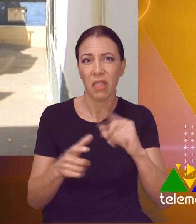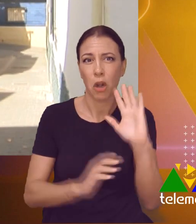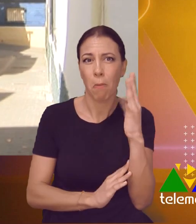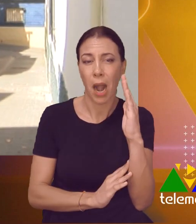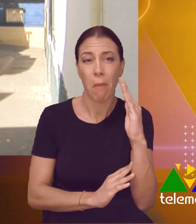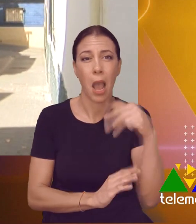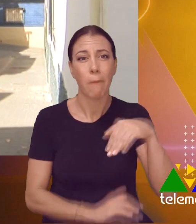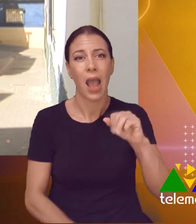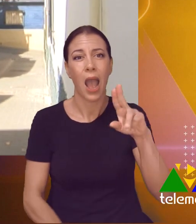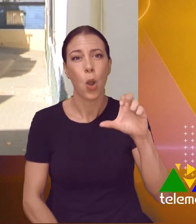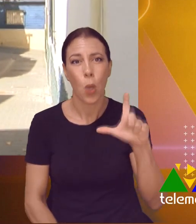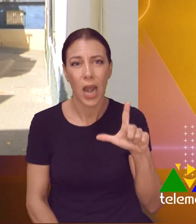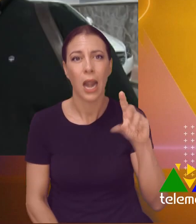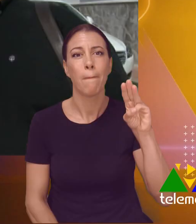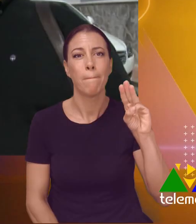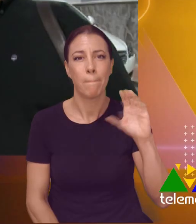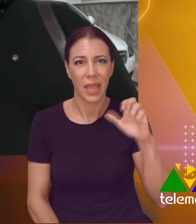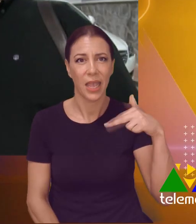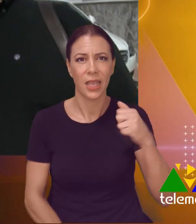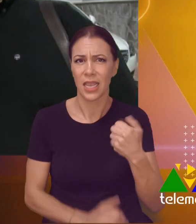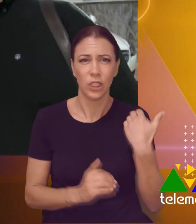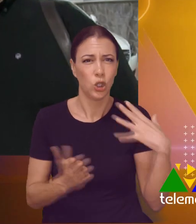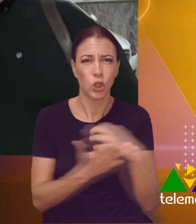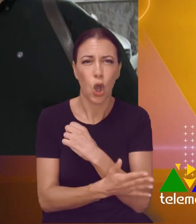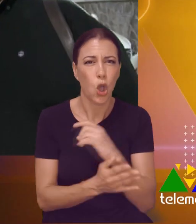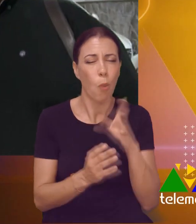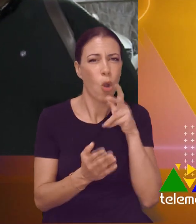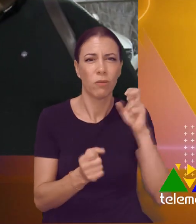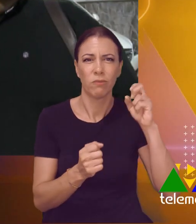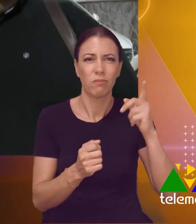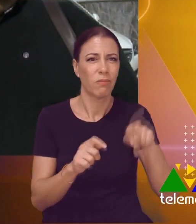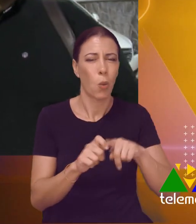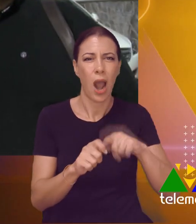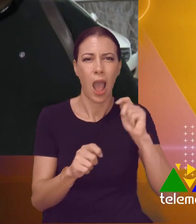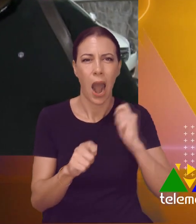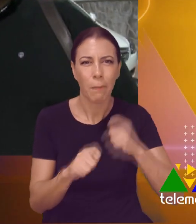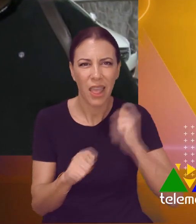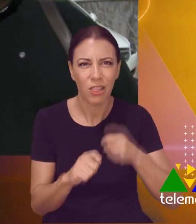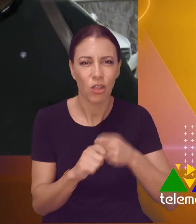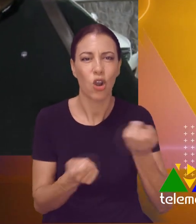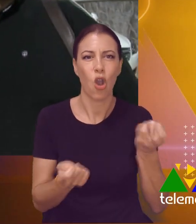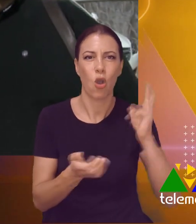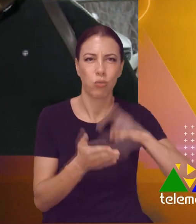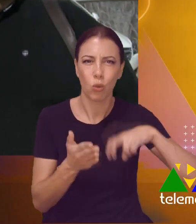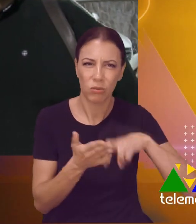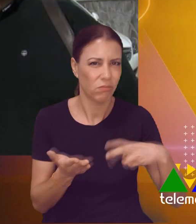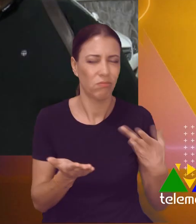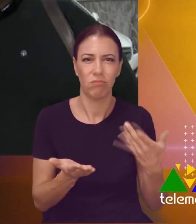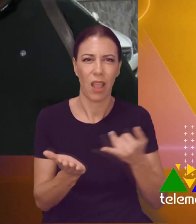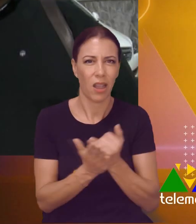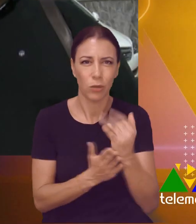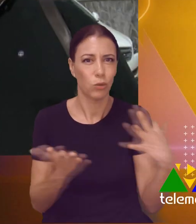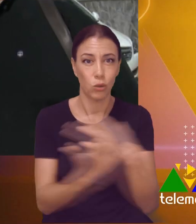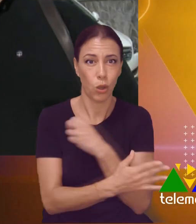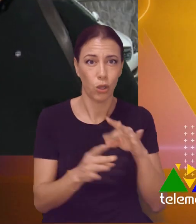huerta y todo ya dedicado al cultivo, almendros y ese tipo de cultivo. Y era absolutamente un